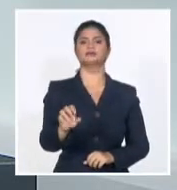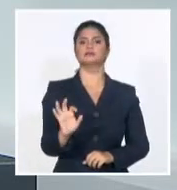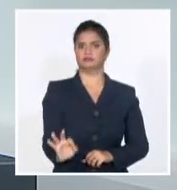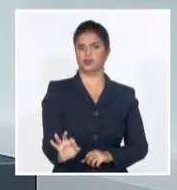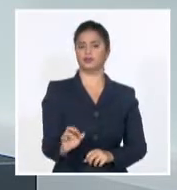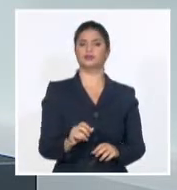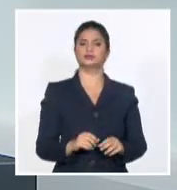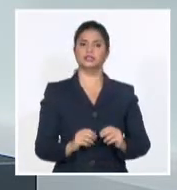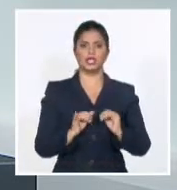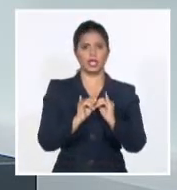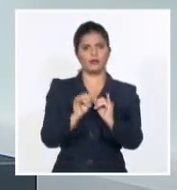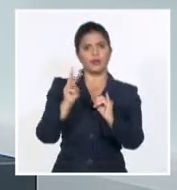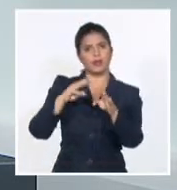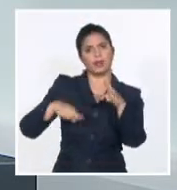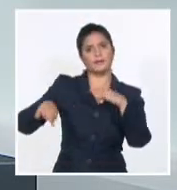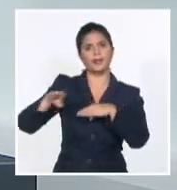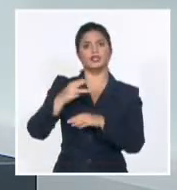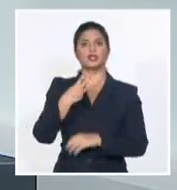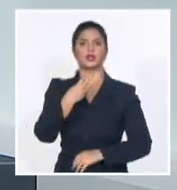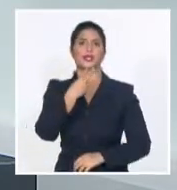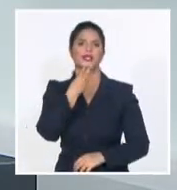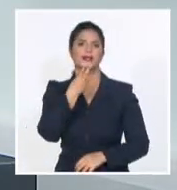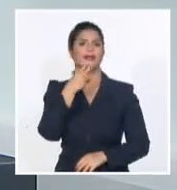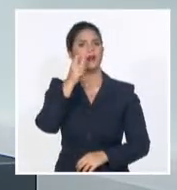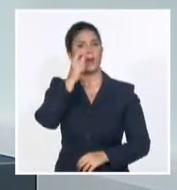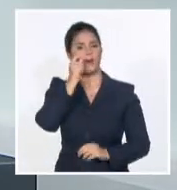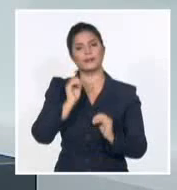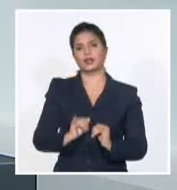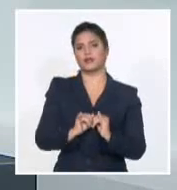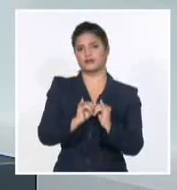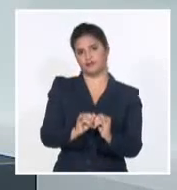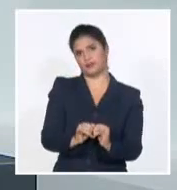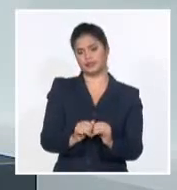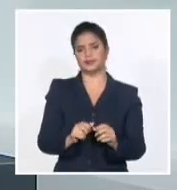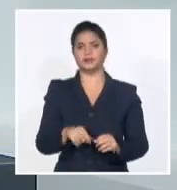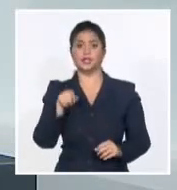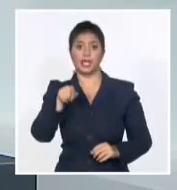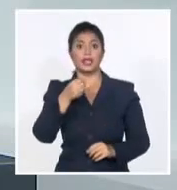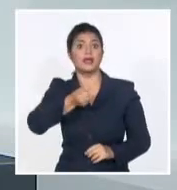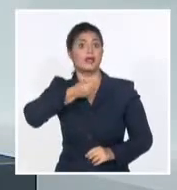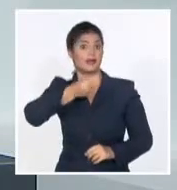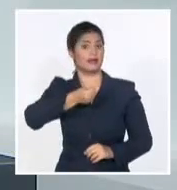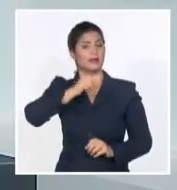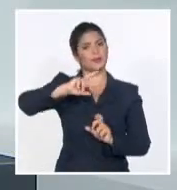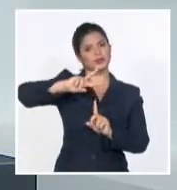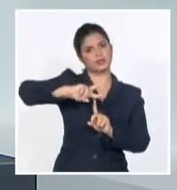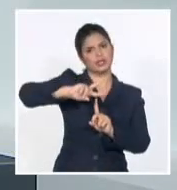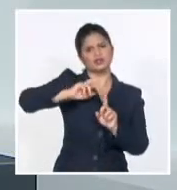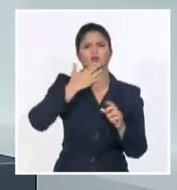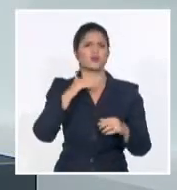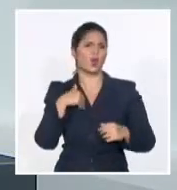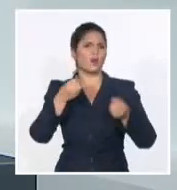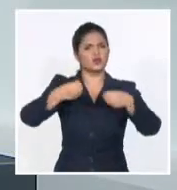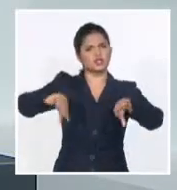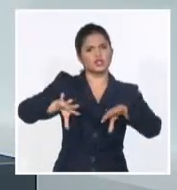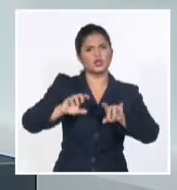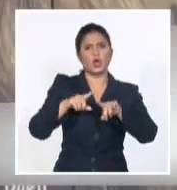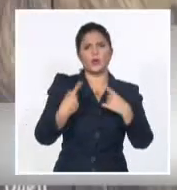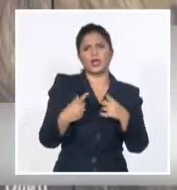de Seguridad israelí, Itamar Ben-Gvir. La madre de Ayed contó a una televisora extranjera cómo ocurrió el arresto de su